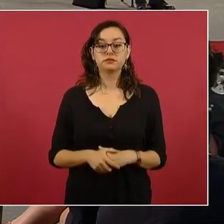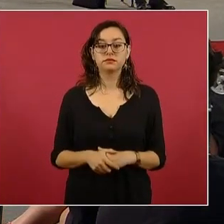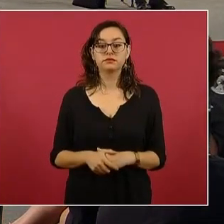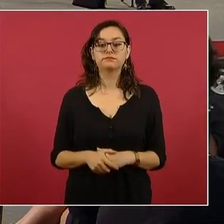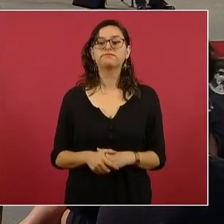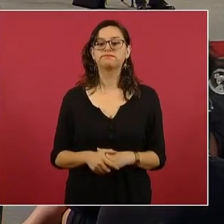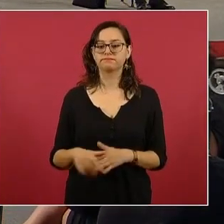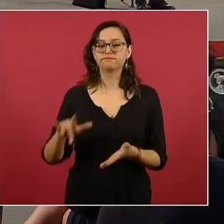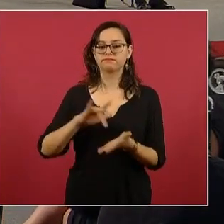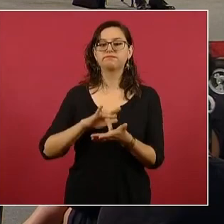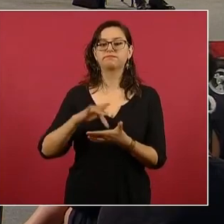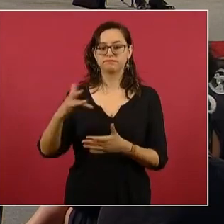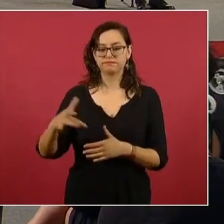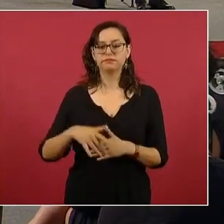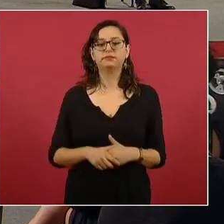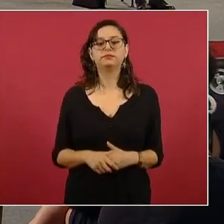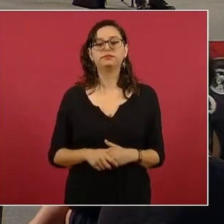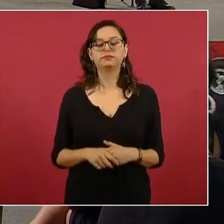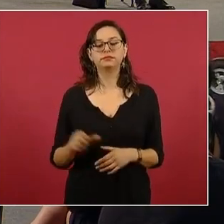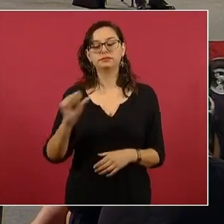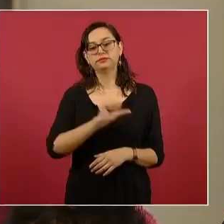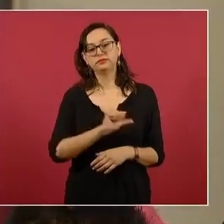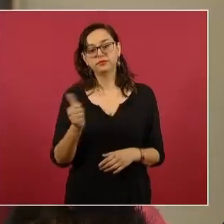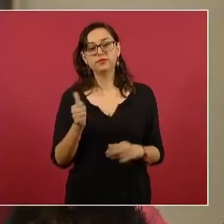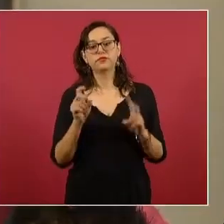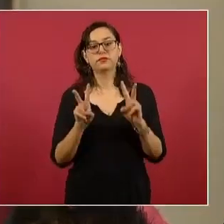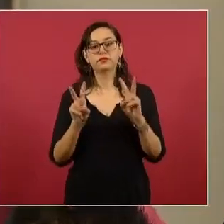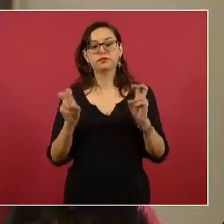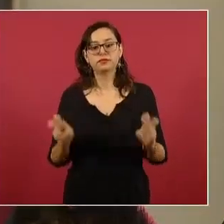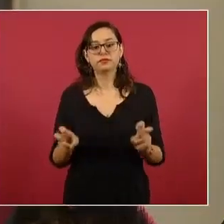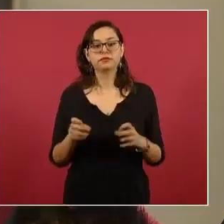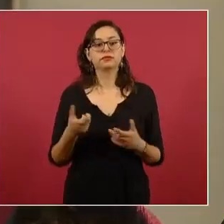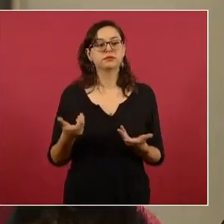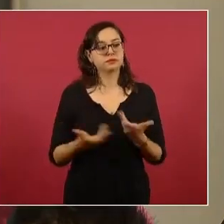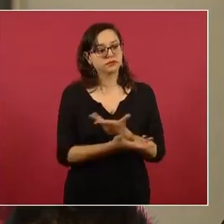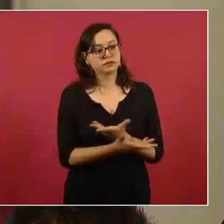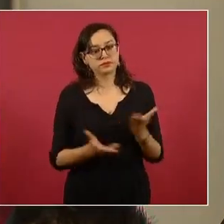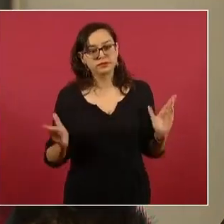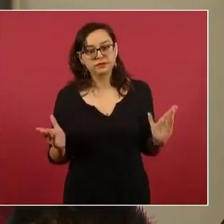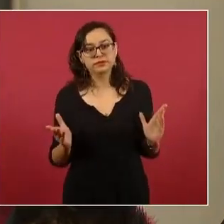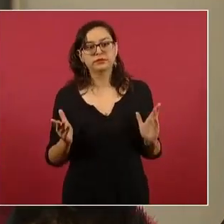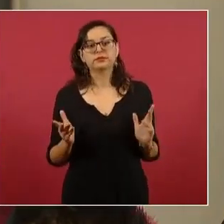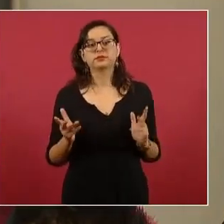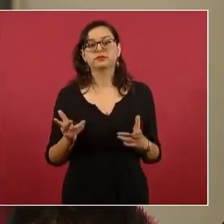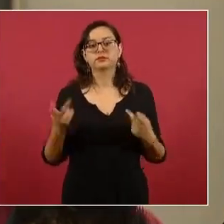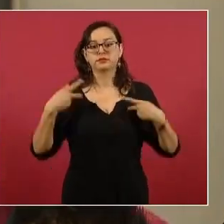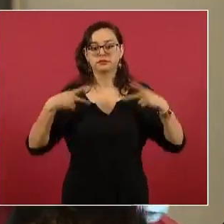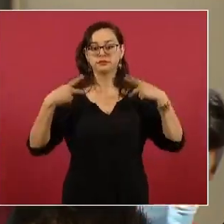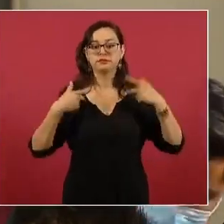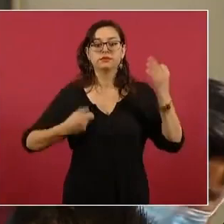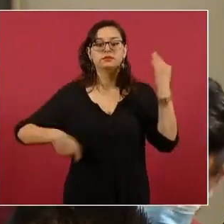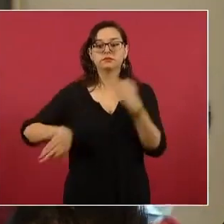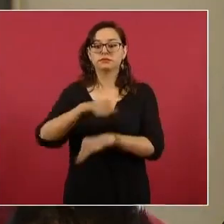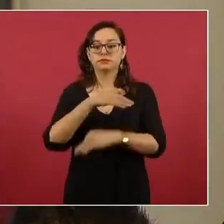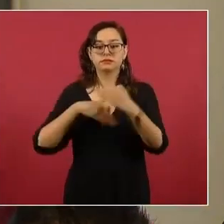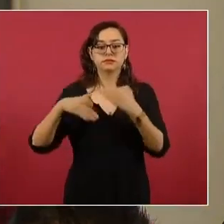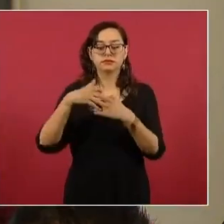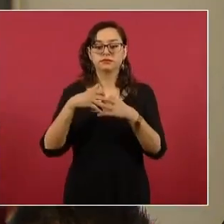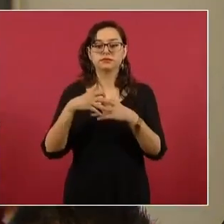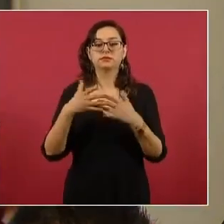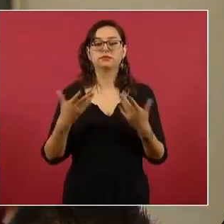otro lado, quiero aprovechar para hacerle una invitación, desde luego, a todos los presentes y a quienes nos escuchan. Según